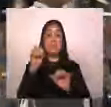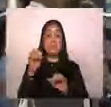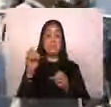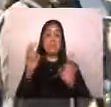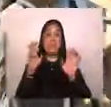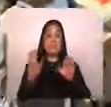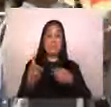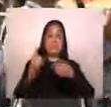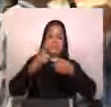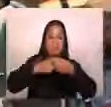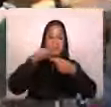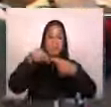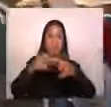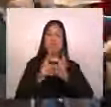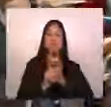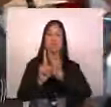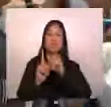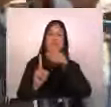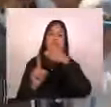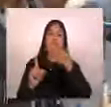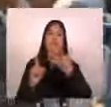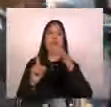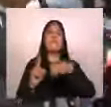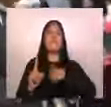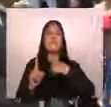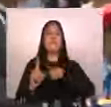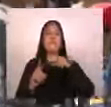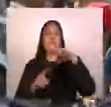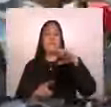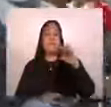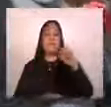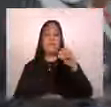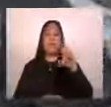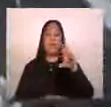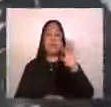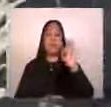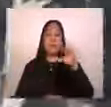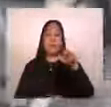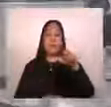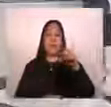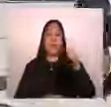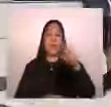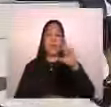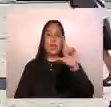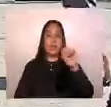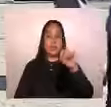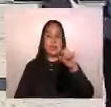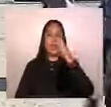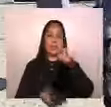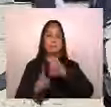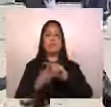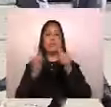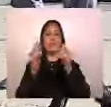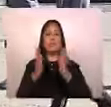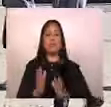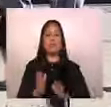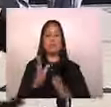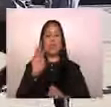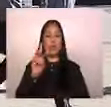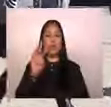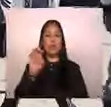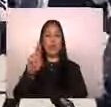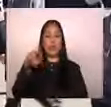70 integrantes dirigidos por el profesor Pedro Pablo Castillo y su alumno comandante, Werner André